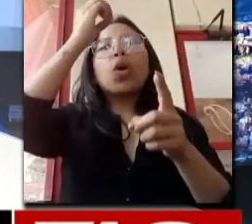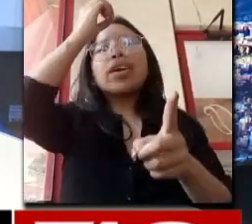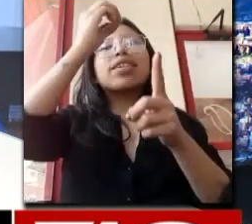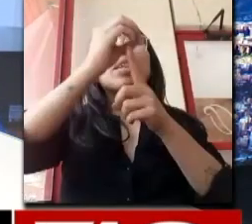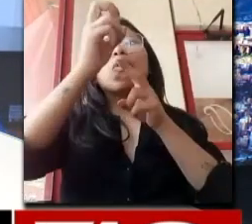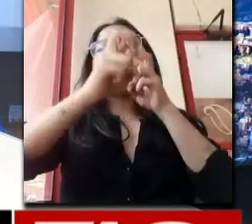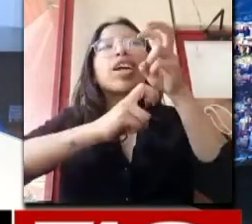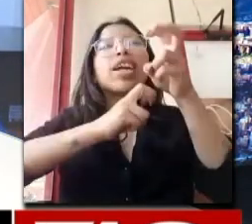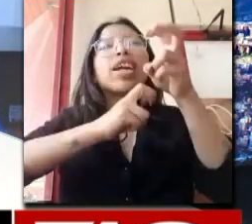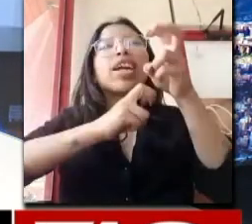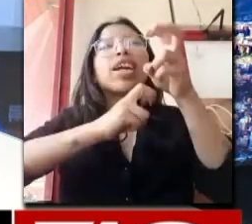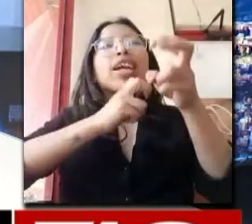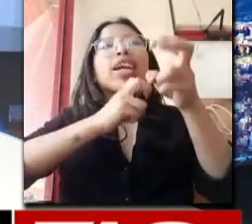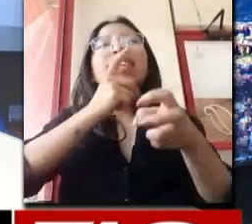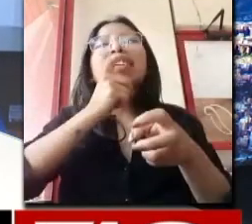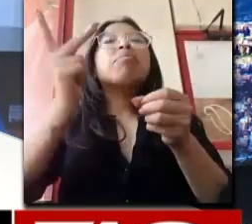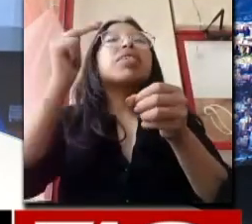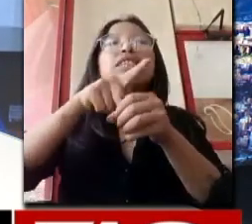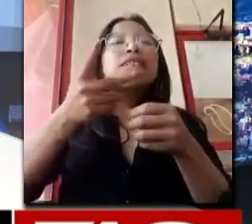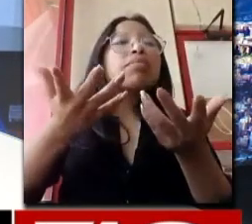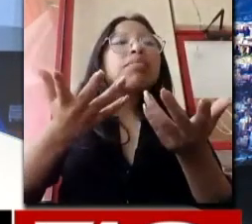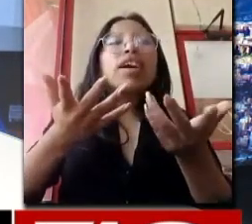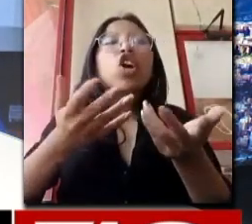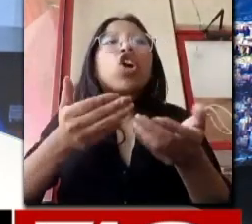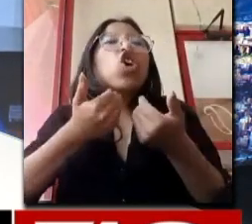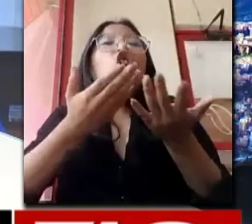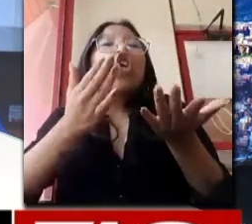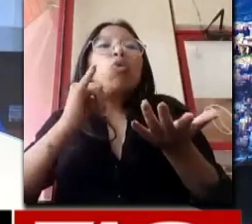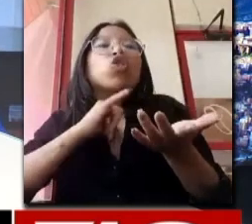participar? ¿Cómo ser parte de esta actividad?